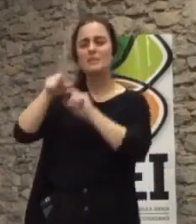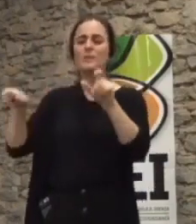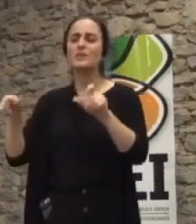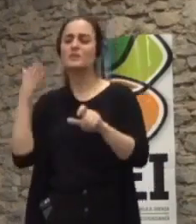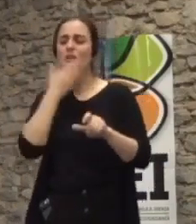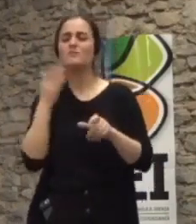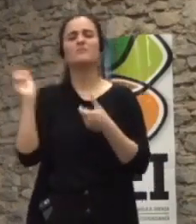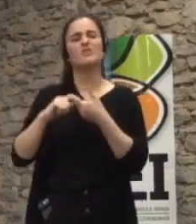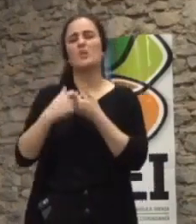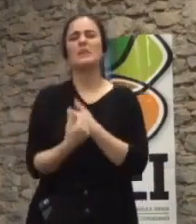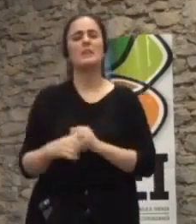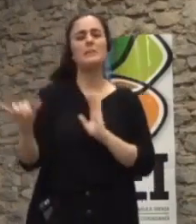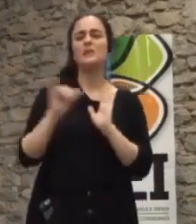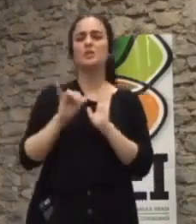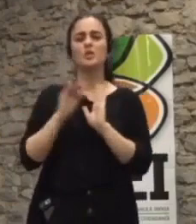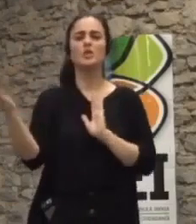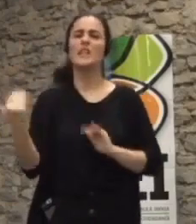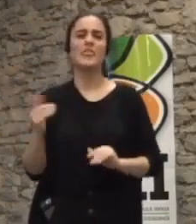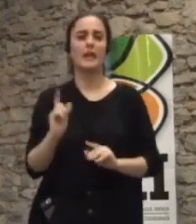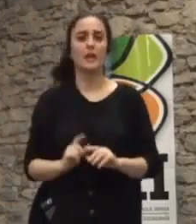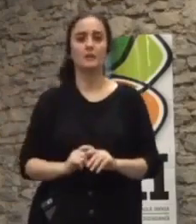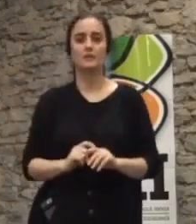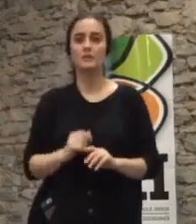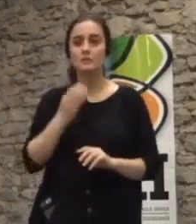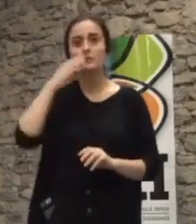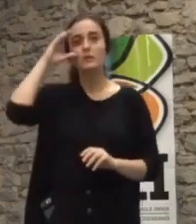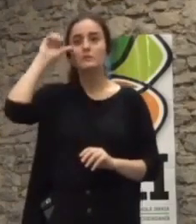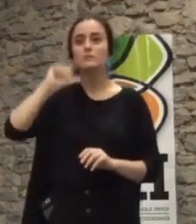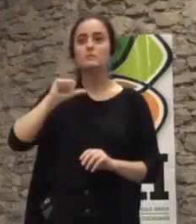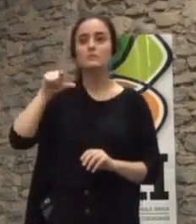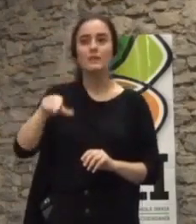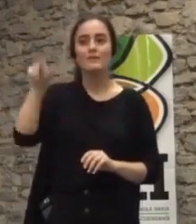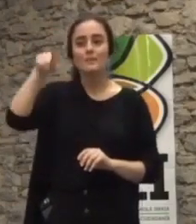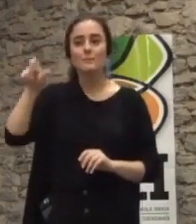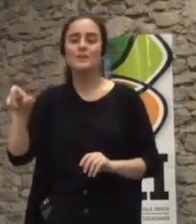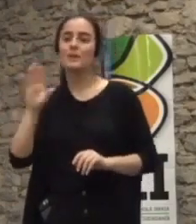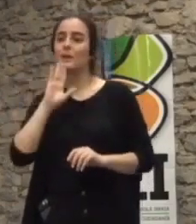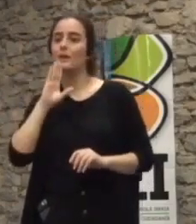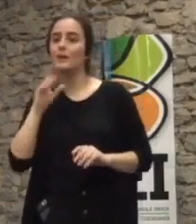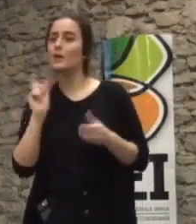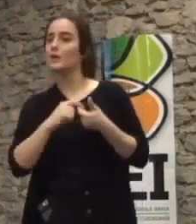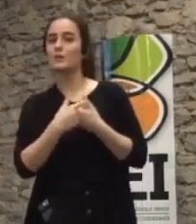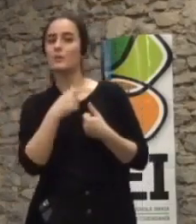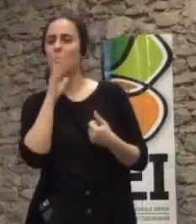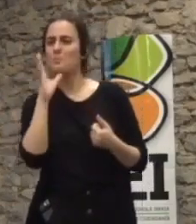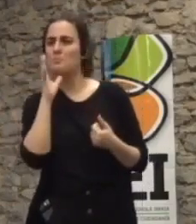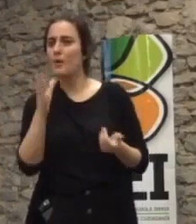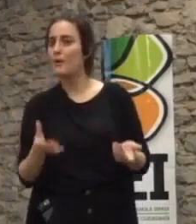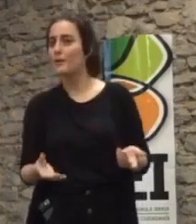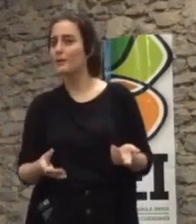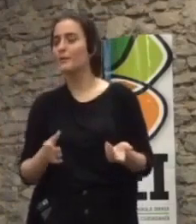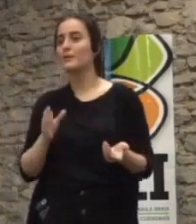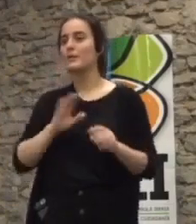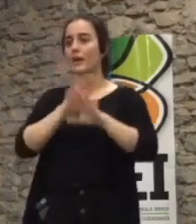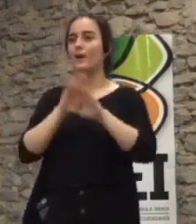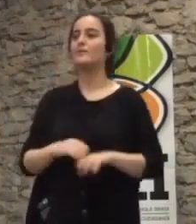estas personas no se acercan. Cuando escuchas los motivos por los que estas personas no participan, uno acaba viendo